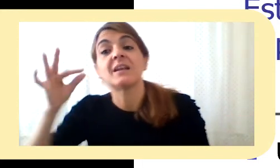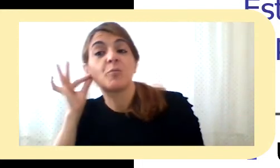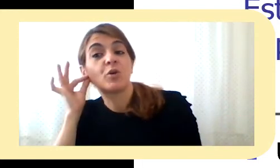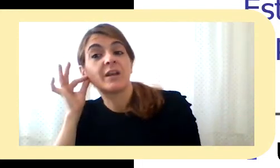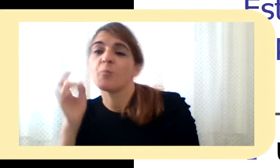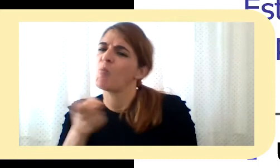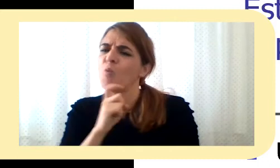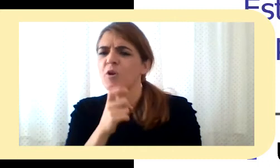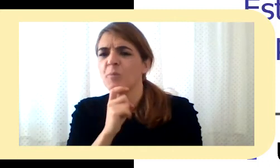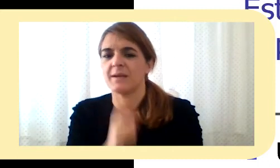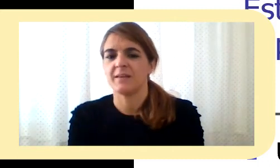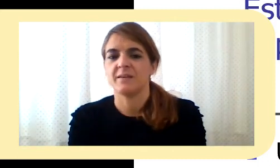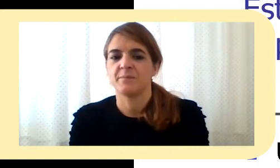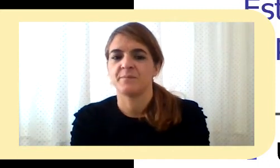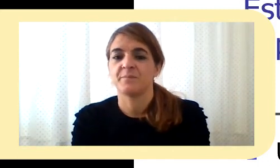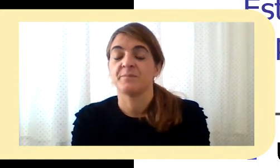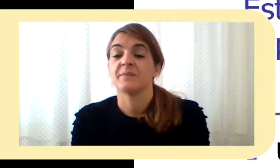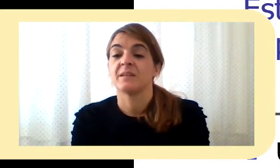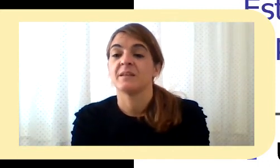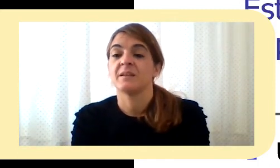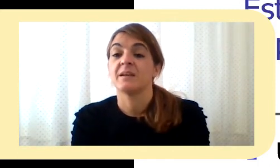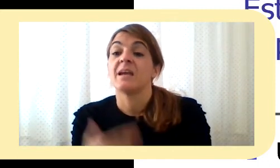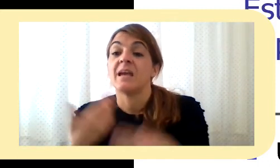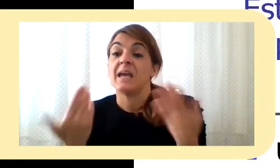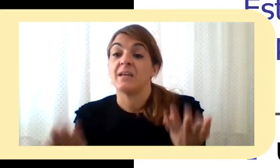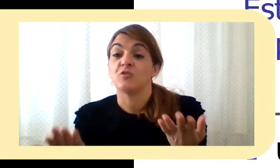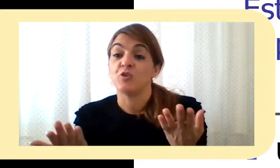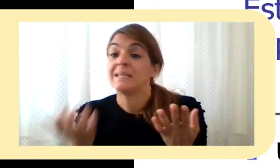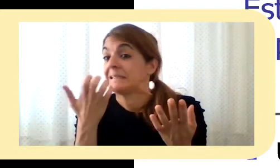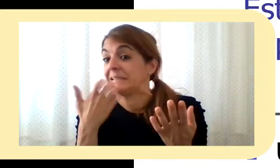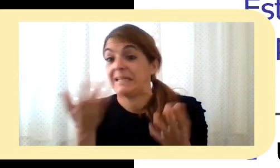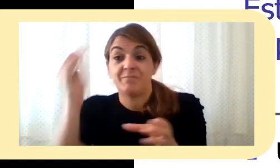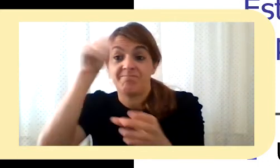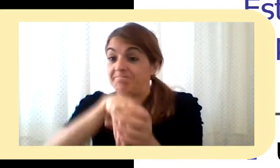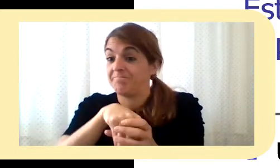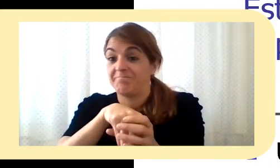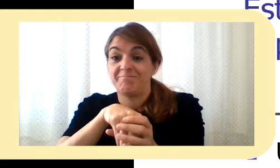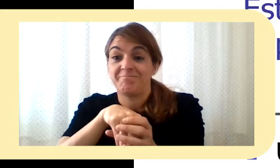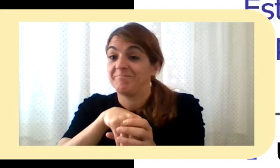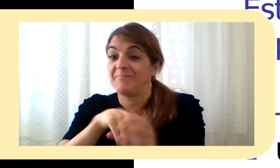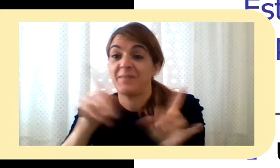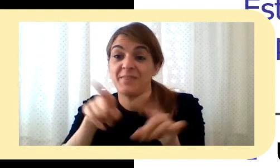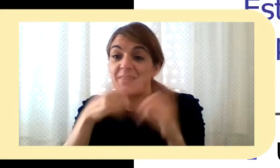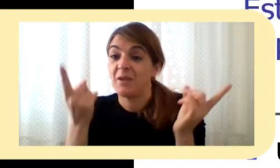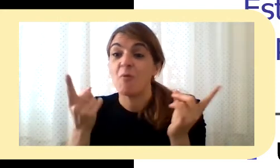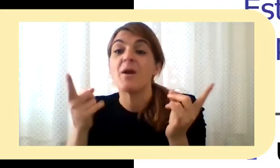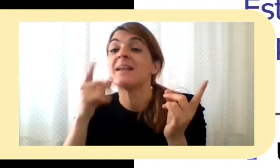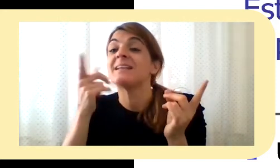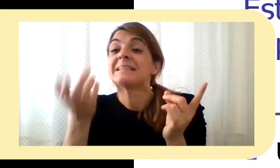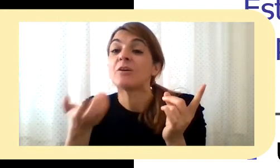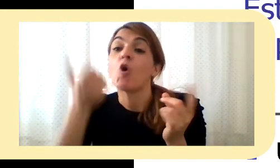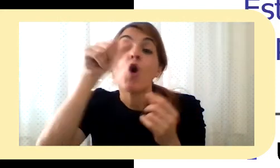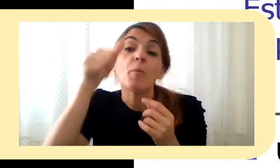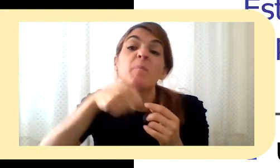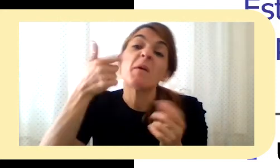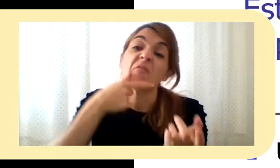se considera implícitamente, sin encomendarse ni a Dios ni al diablo, que como los hombres son los que tienen buena salud mental,